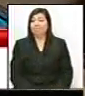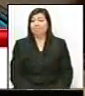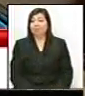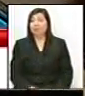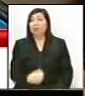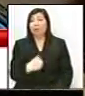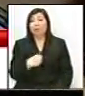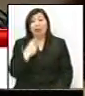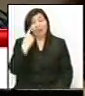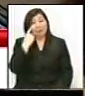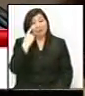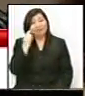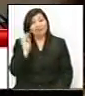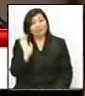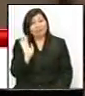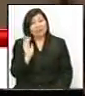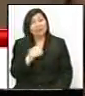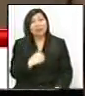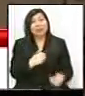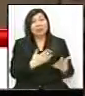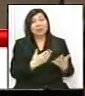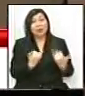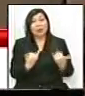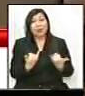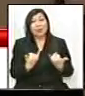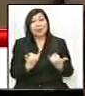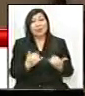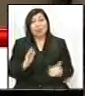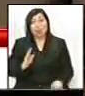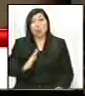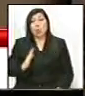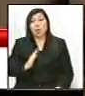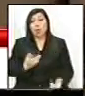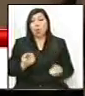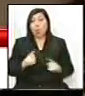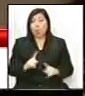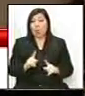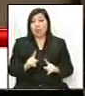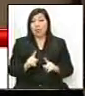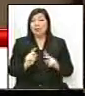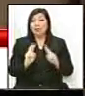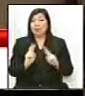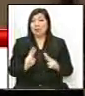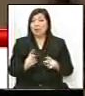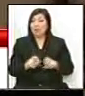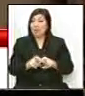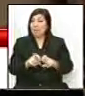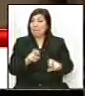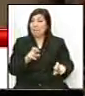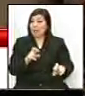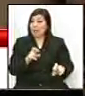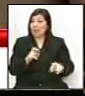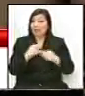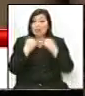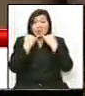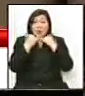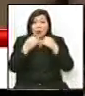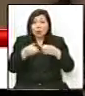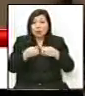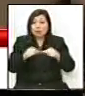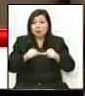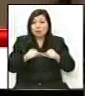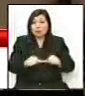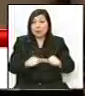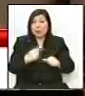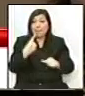Mira, yo tengo la esperanza de que este jueves, cuando se vea en el Pleno el informe de la Comisión